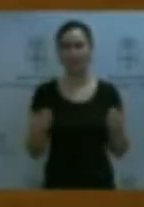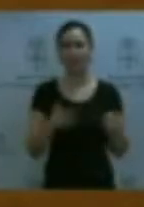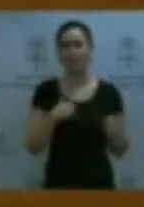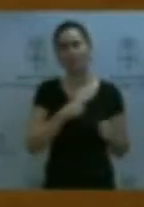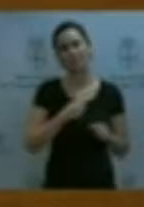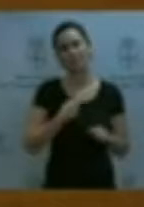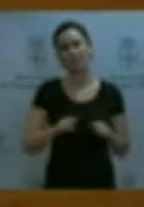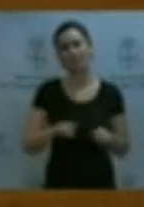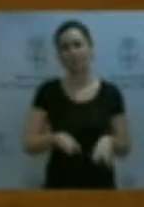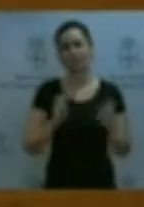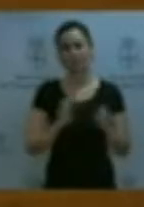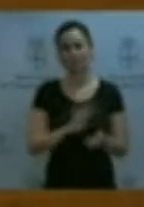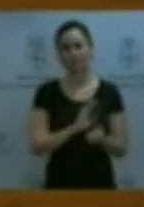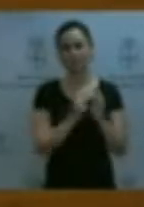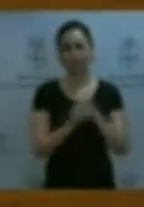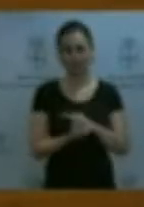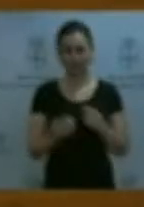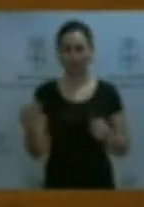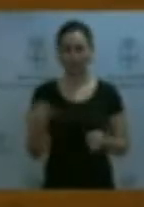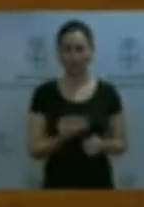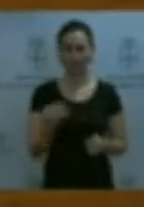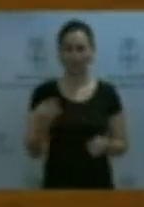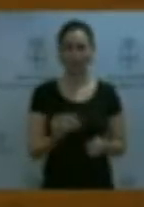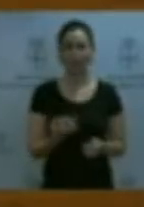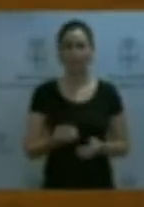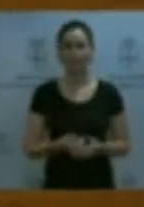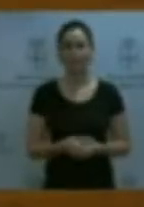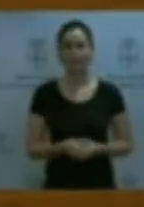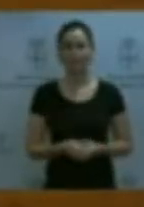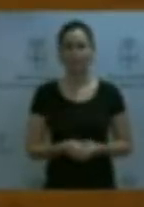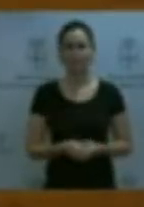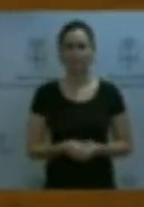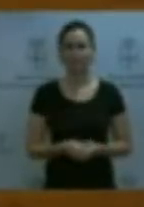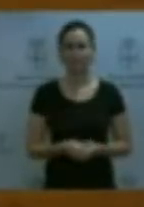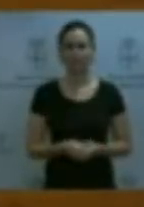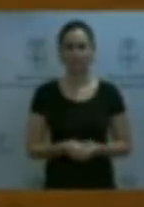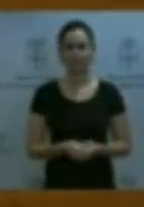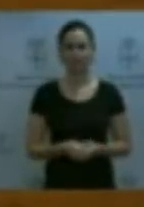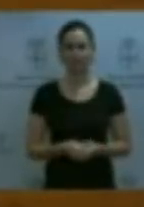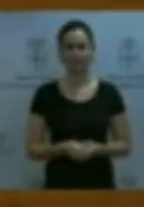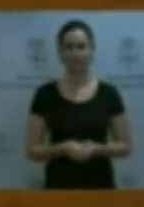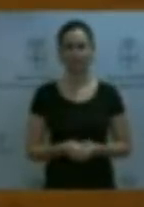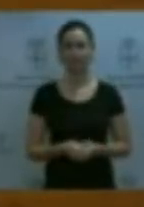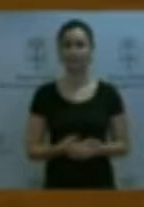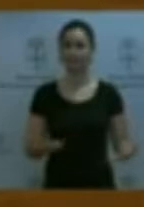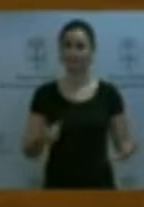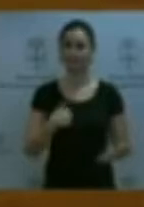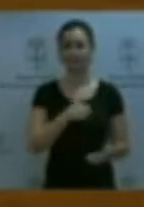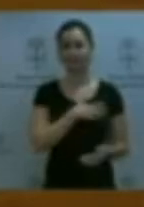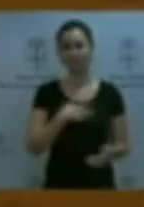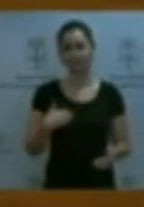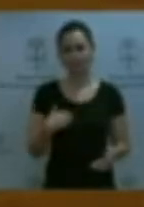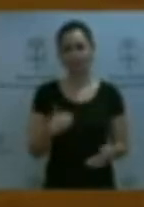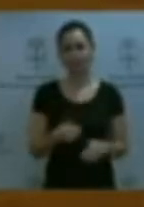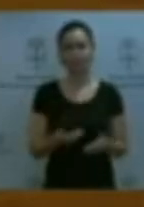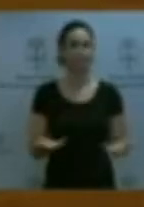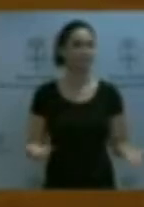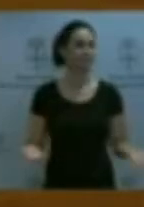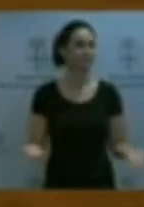también imponerse en el ámbito de lo público. Yo quiero lamentar, señorías, el criterio